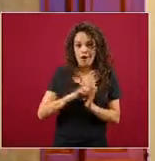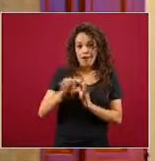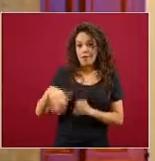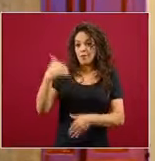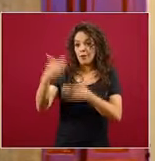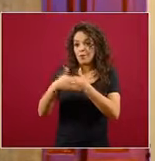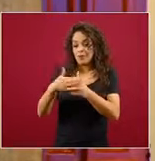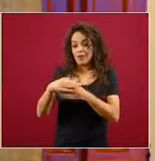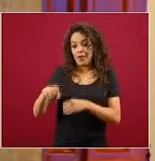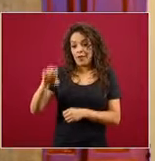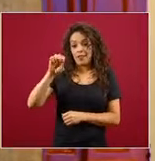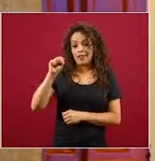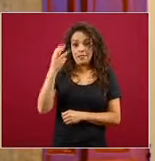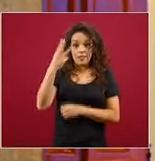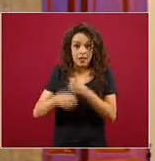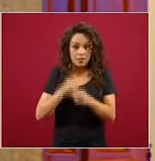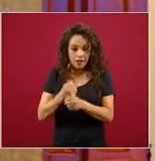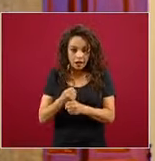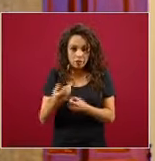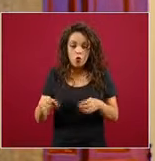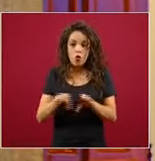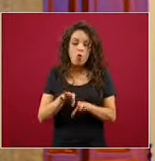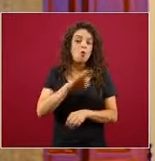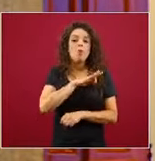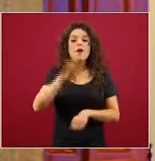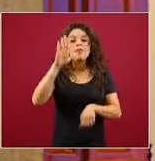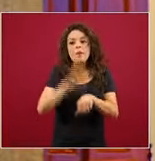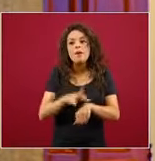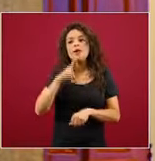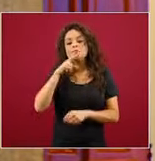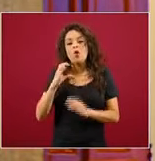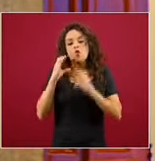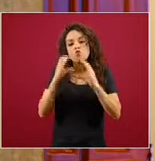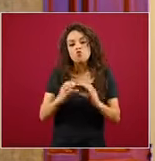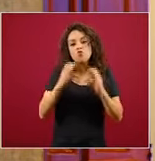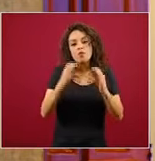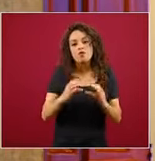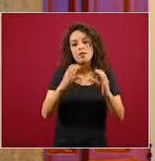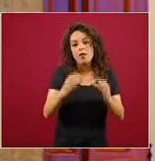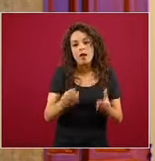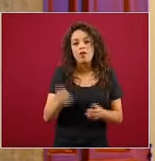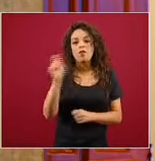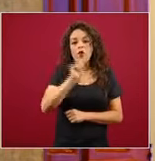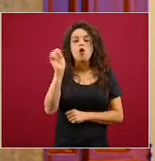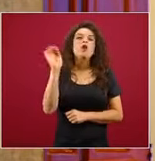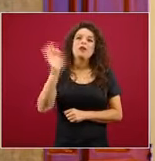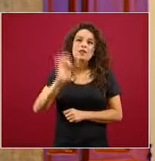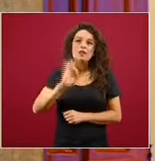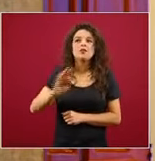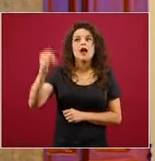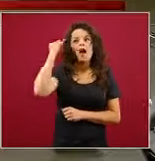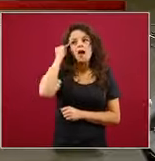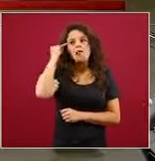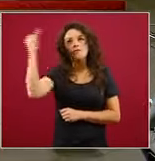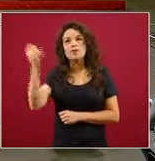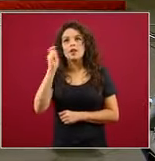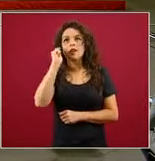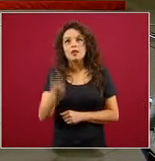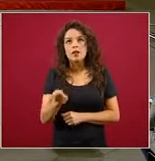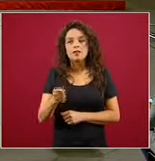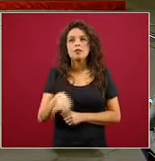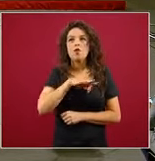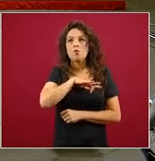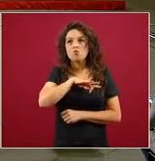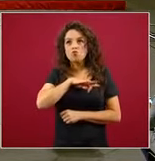y cómo podemos mejorar los cuidados, quizás con un diseño que nos permita permanecer en el mejor sitio